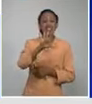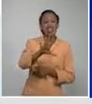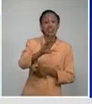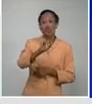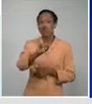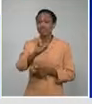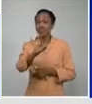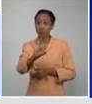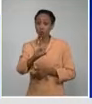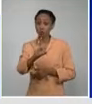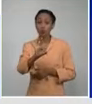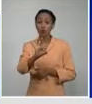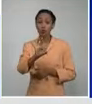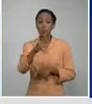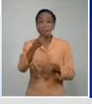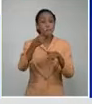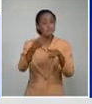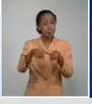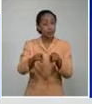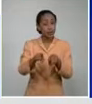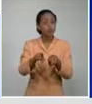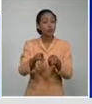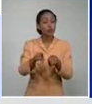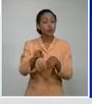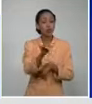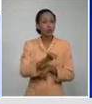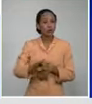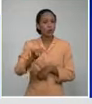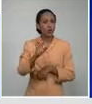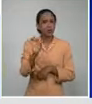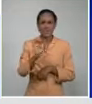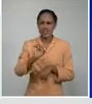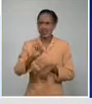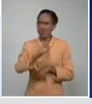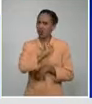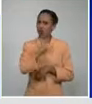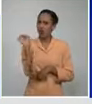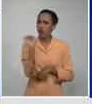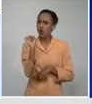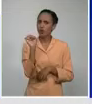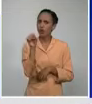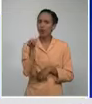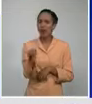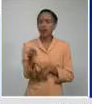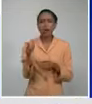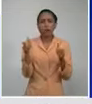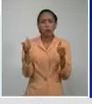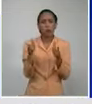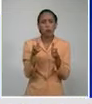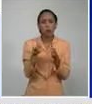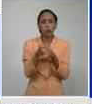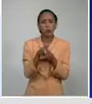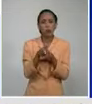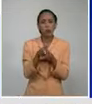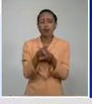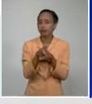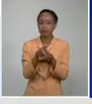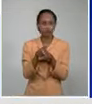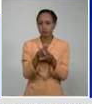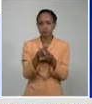568, pero de todas formas no se logra realmente disminuir la cifra de